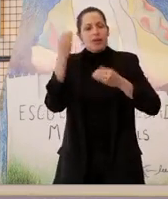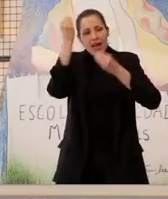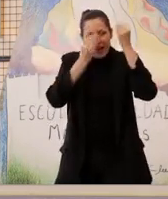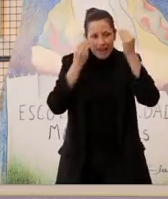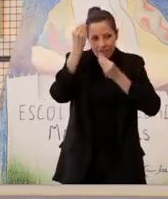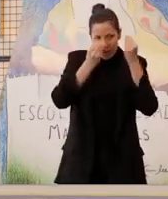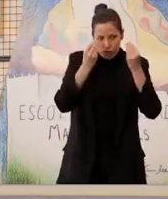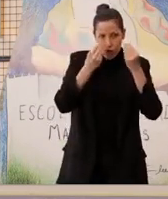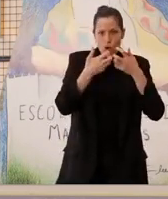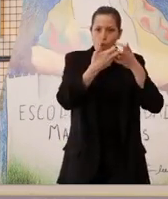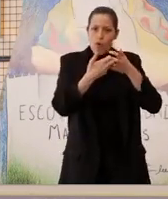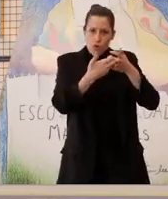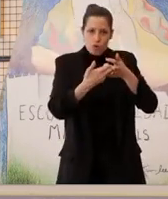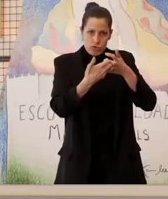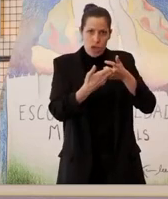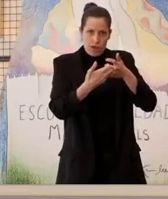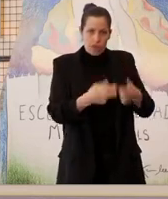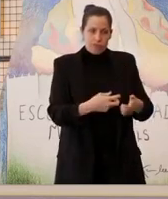feminismo global porque